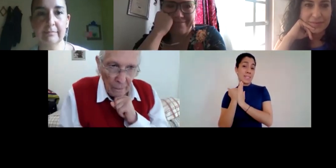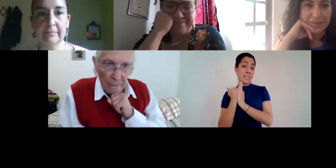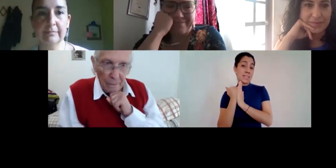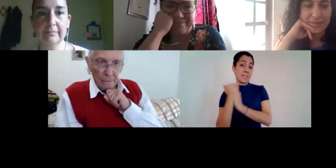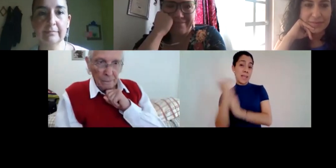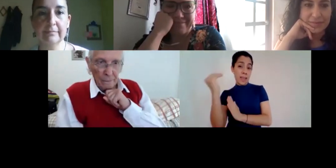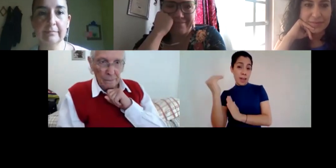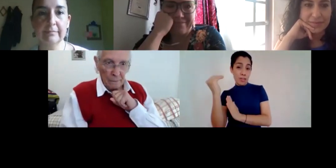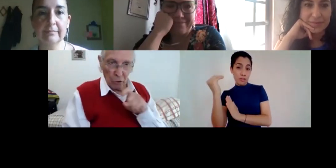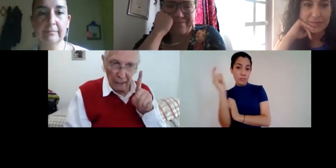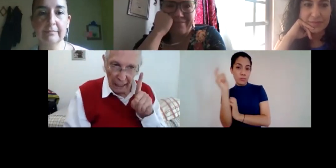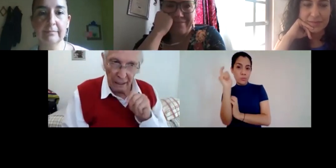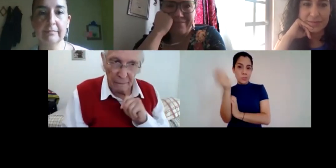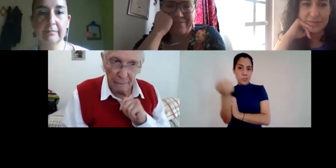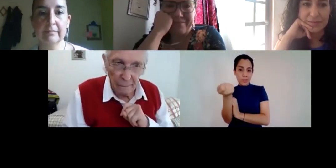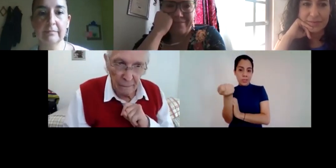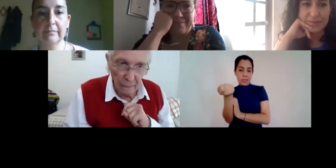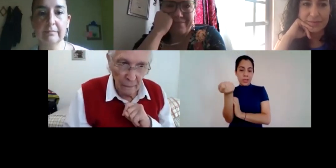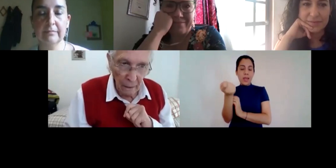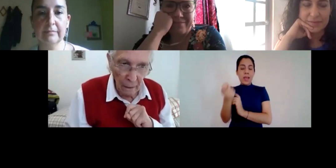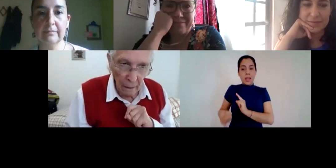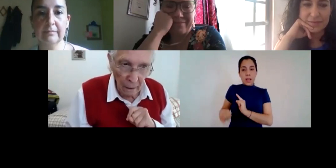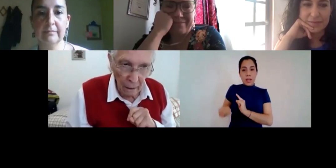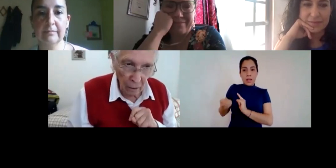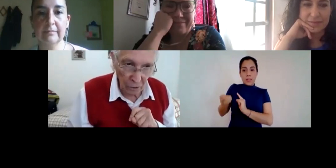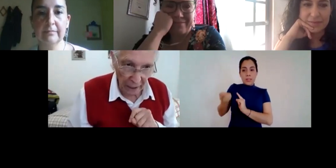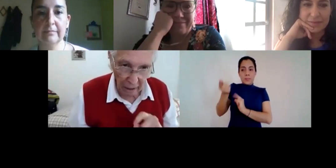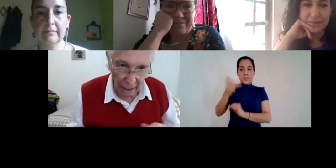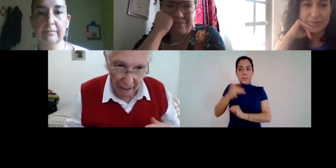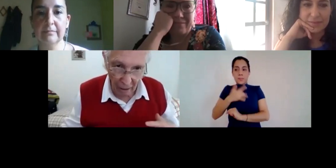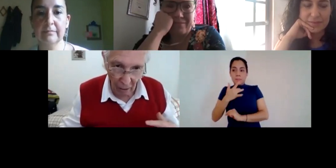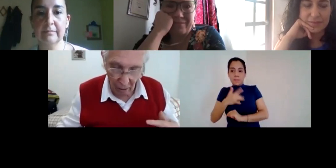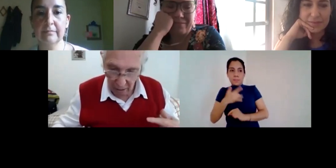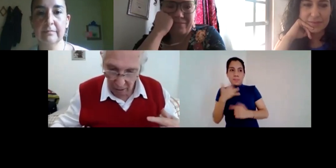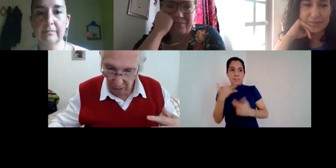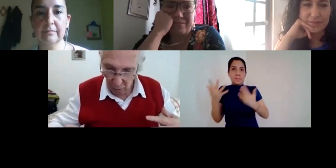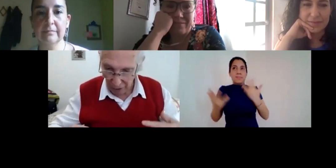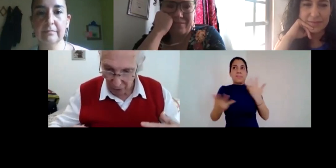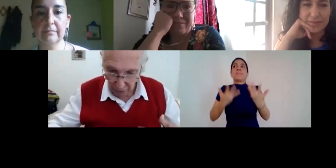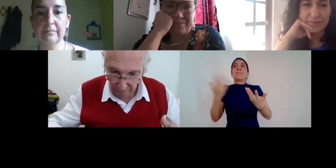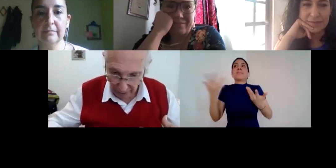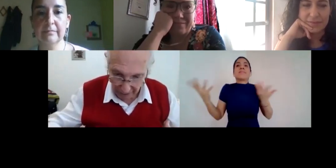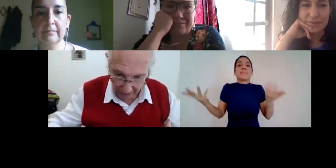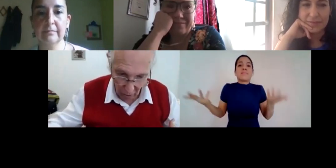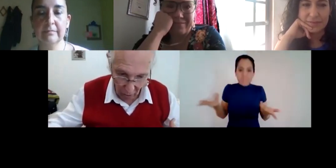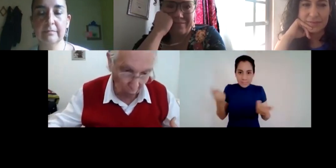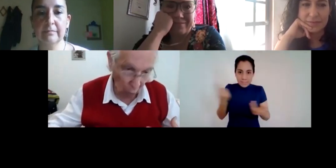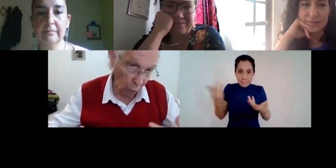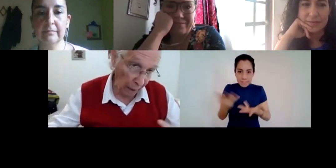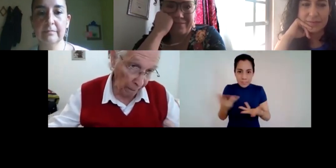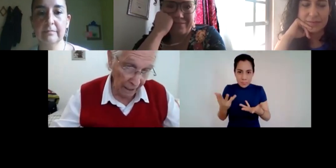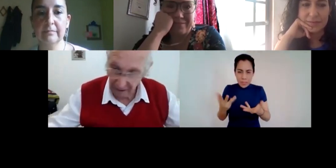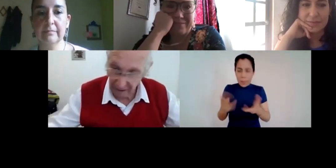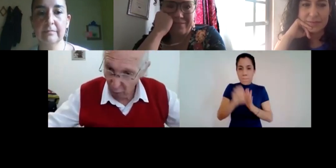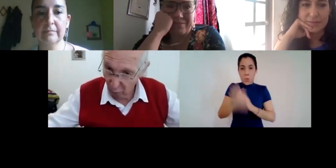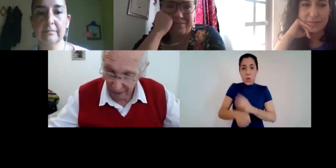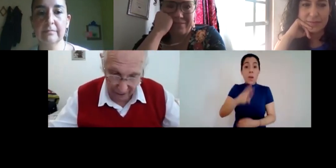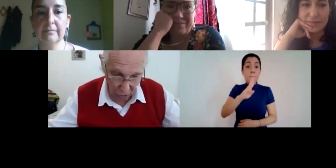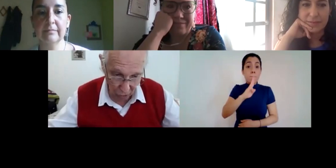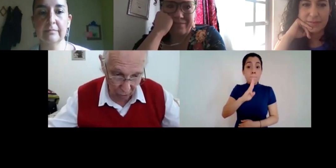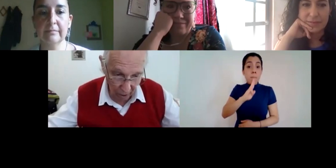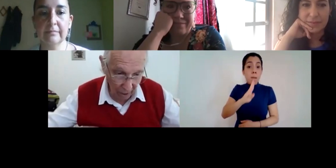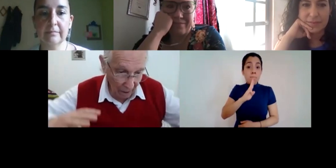esto es clave o sea cuando una madre o una maestra o un maestro